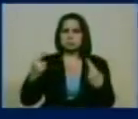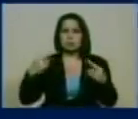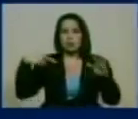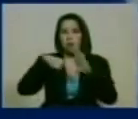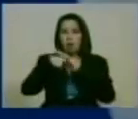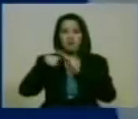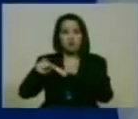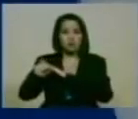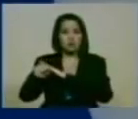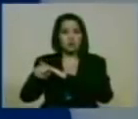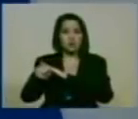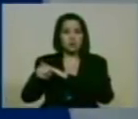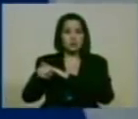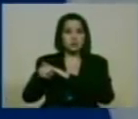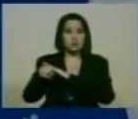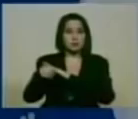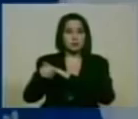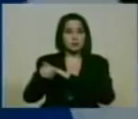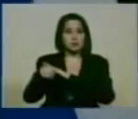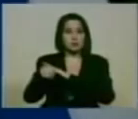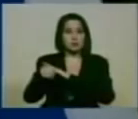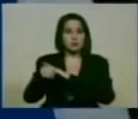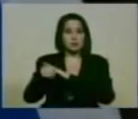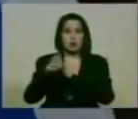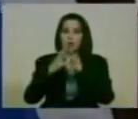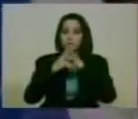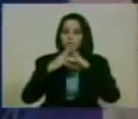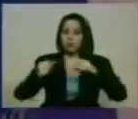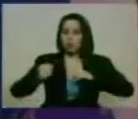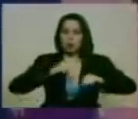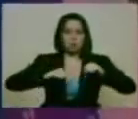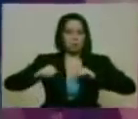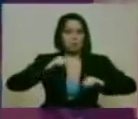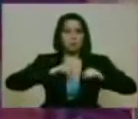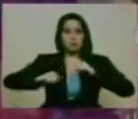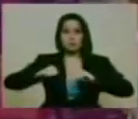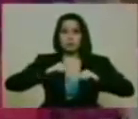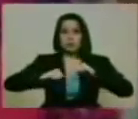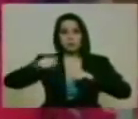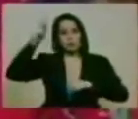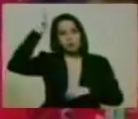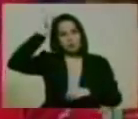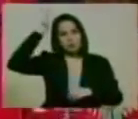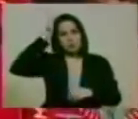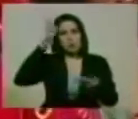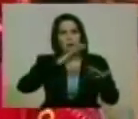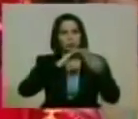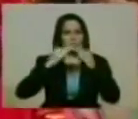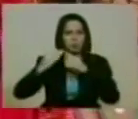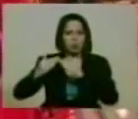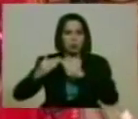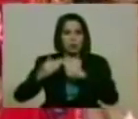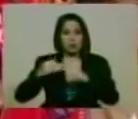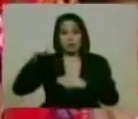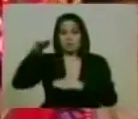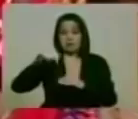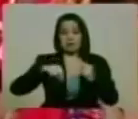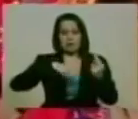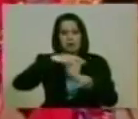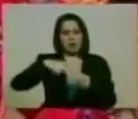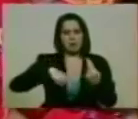profundas con todos los movimientos indígenas y desde la Revolución